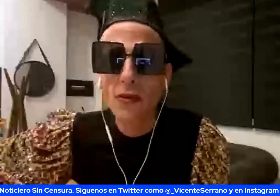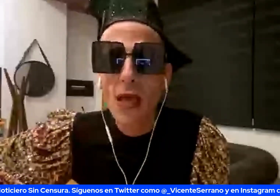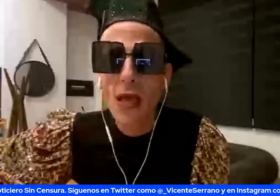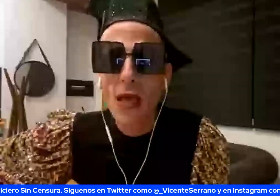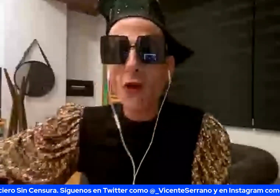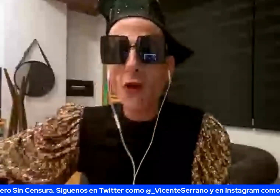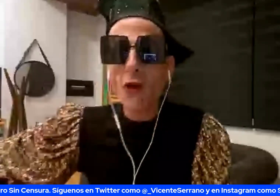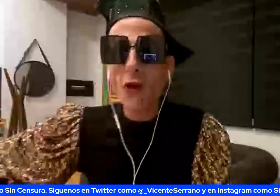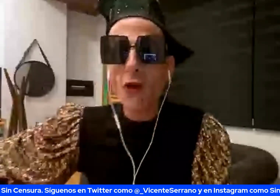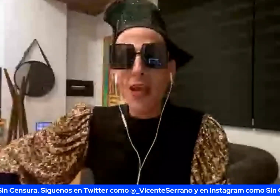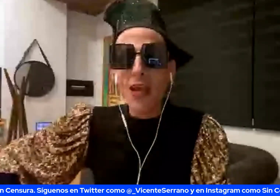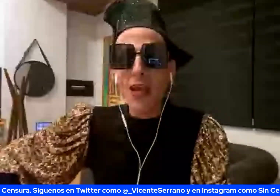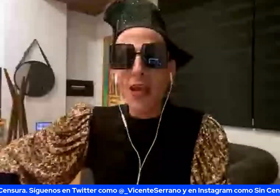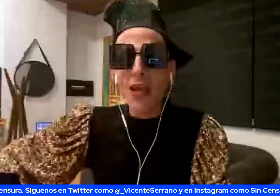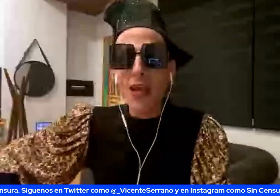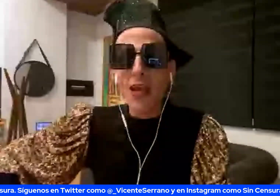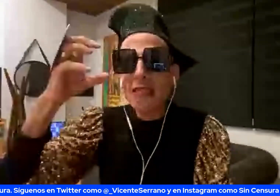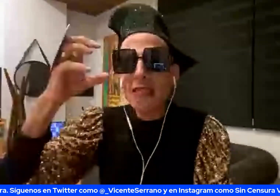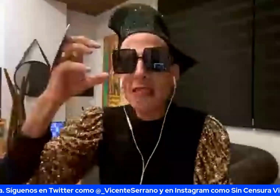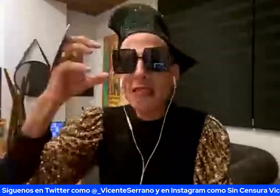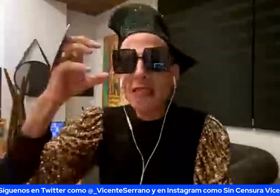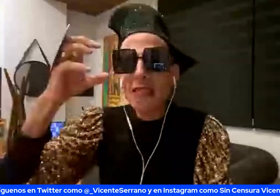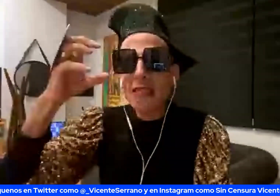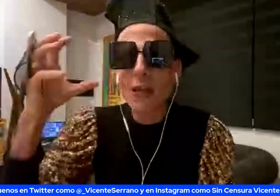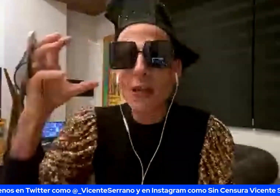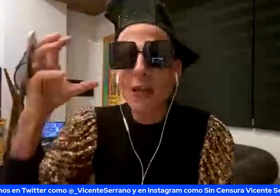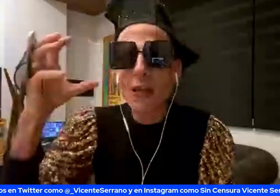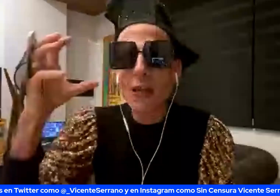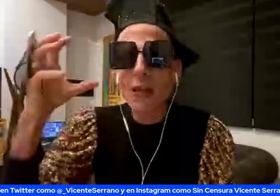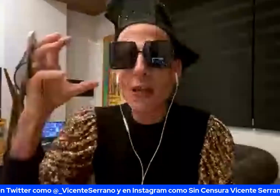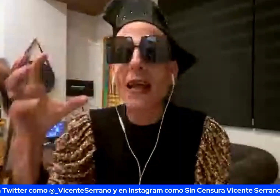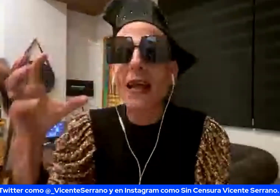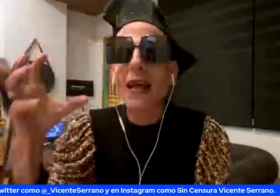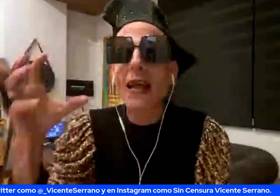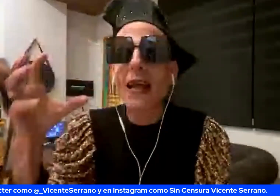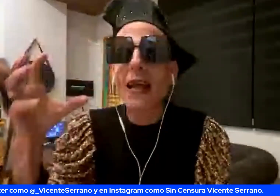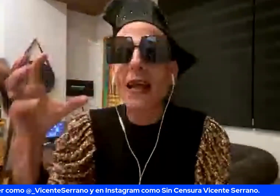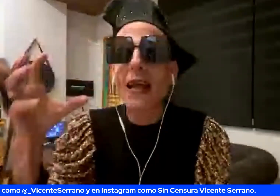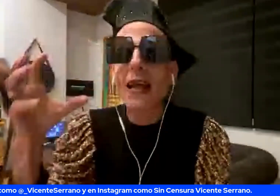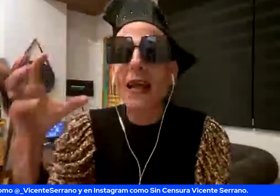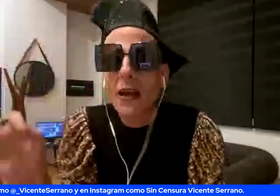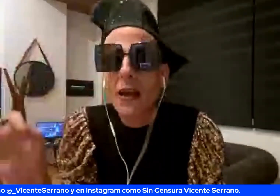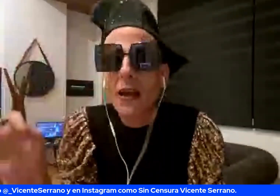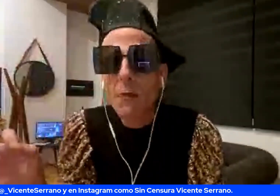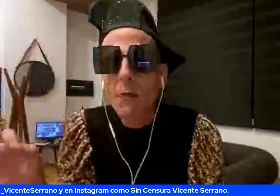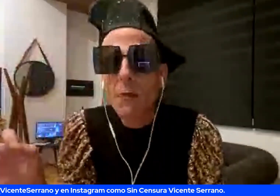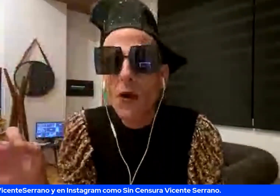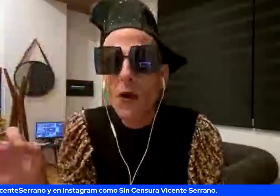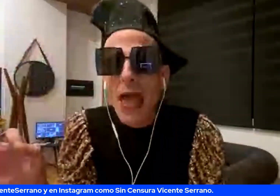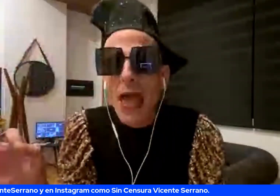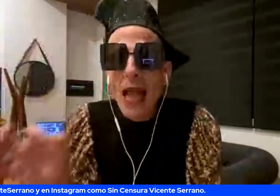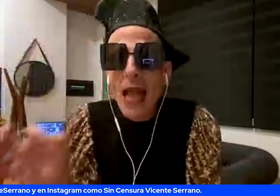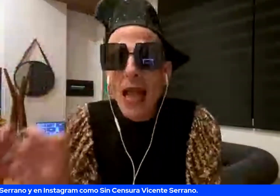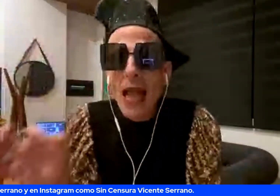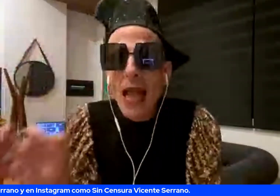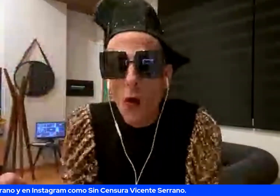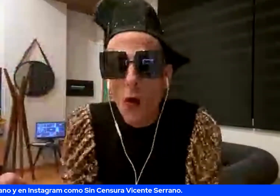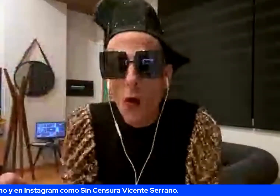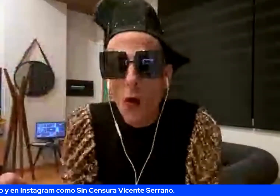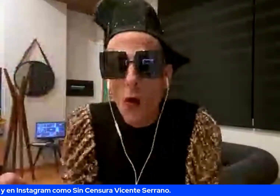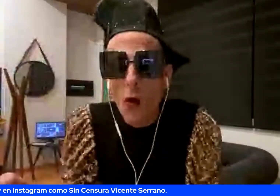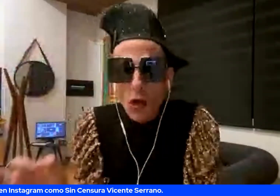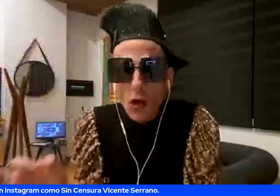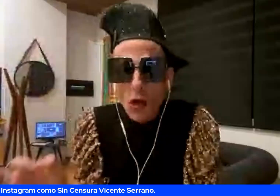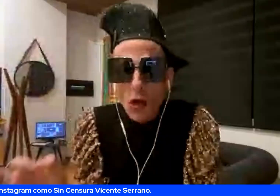entregaron. Entonces, si ustedes, esto es que se los pongo de ejemplos para que dimensionen en un cuaderno o en un pizarrón el